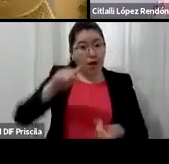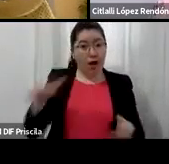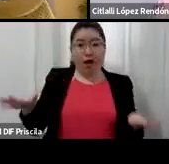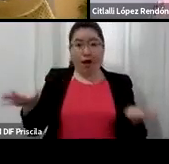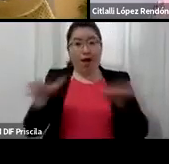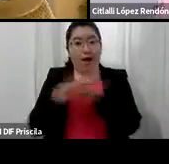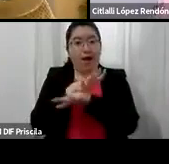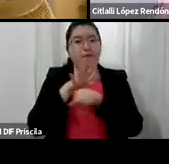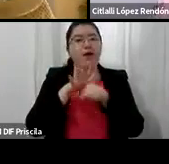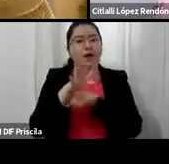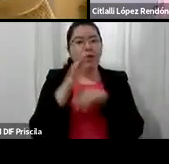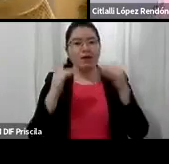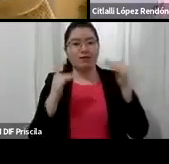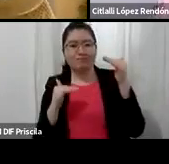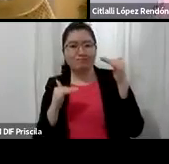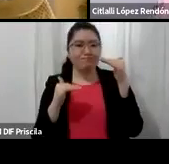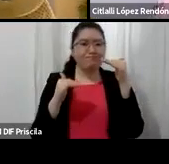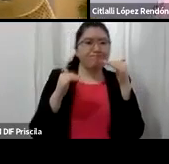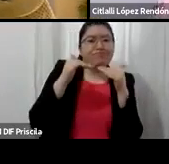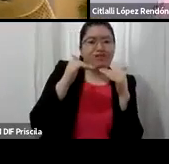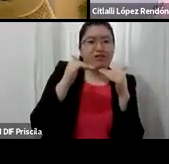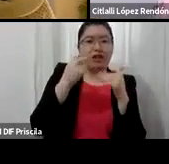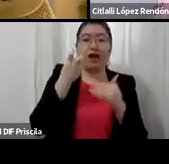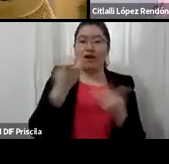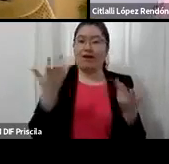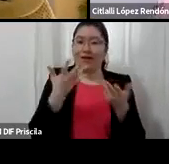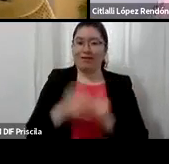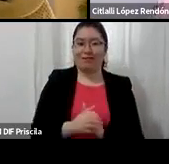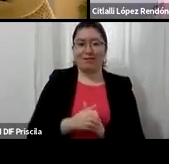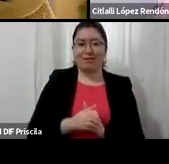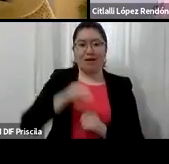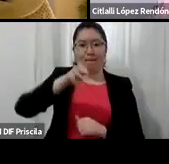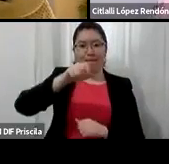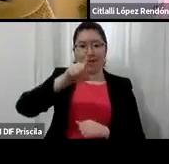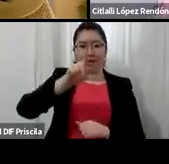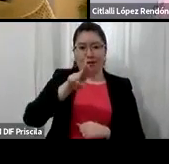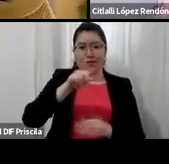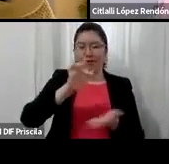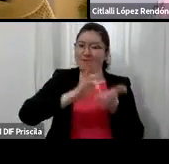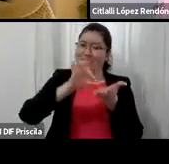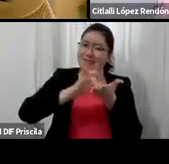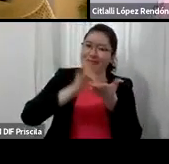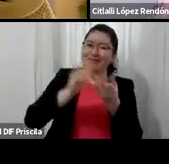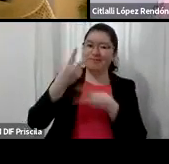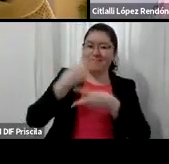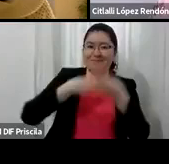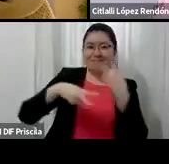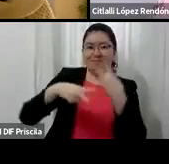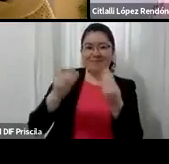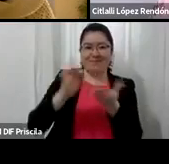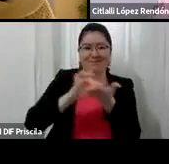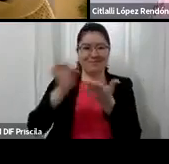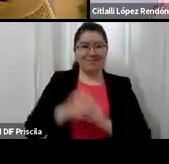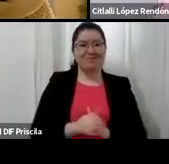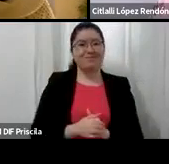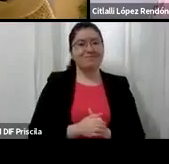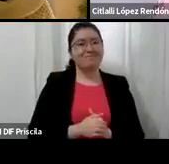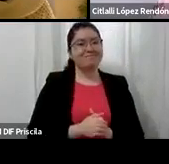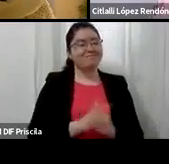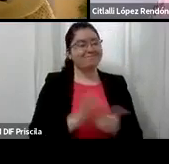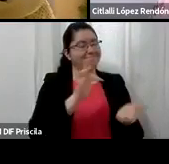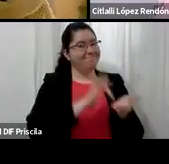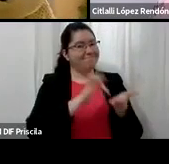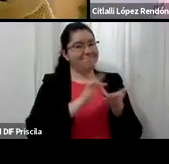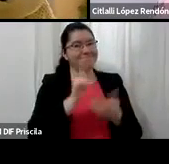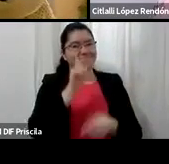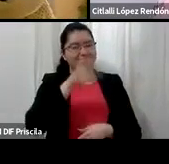relaciones de desigualdad y discriminación. Malú, qué gusto tenerte aquí presente. Muchísimas gracias. Es un gusto para mí